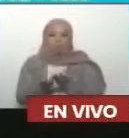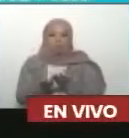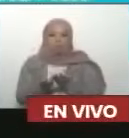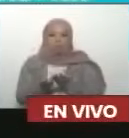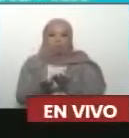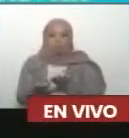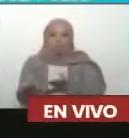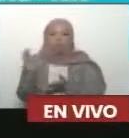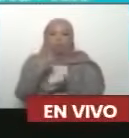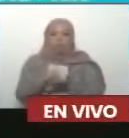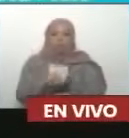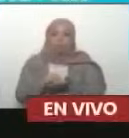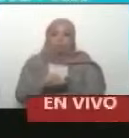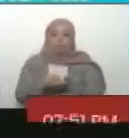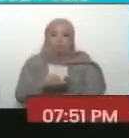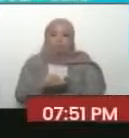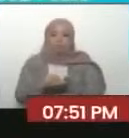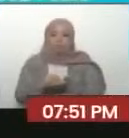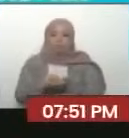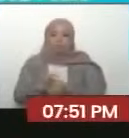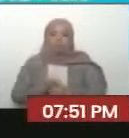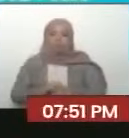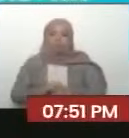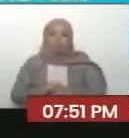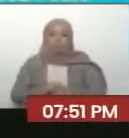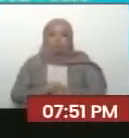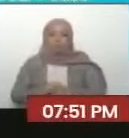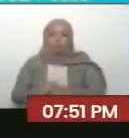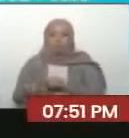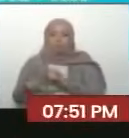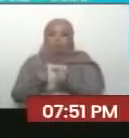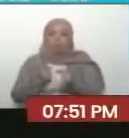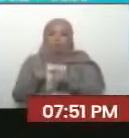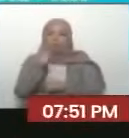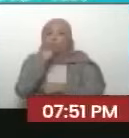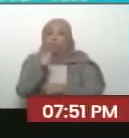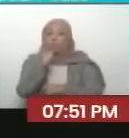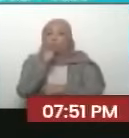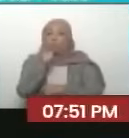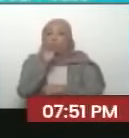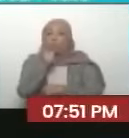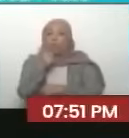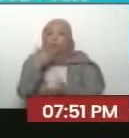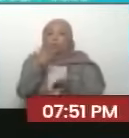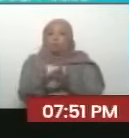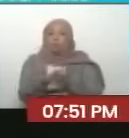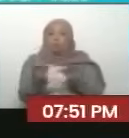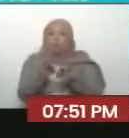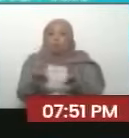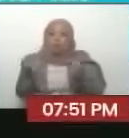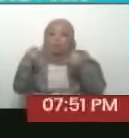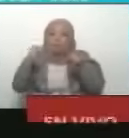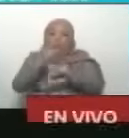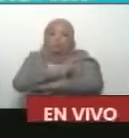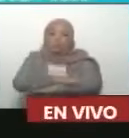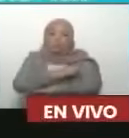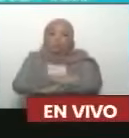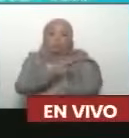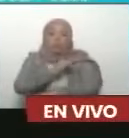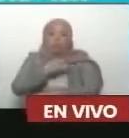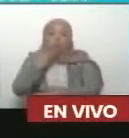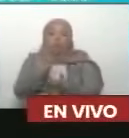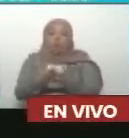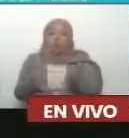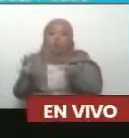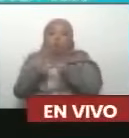Golpeó y a nosotros pudimos contener, gracias a la disciplina social, gracias a la